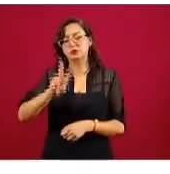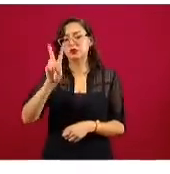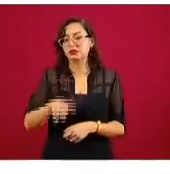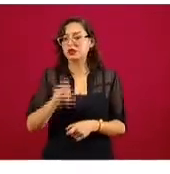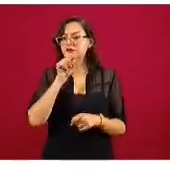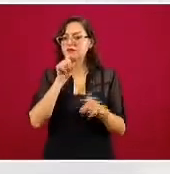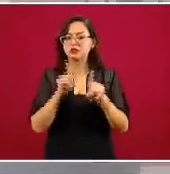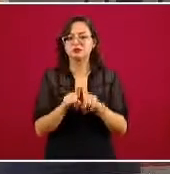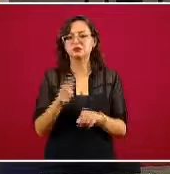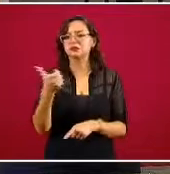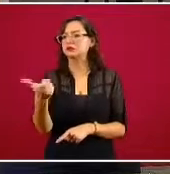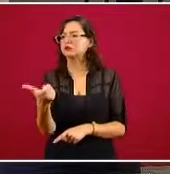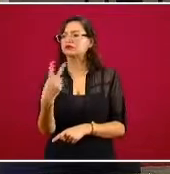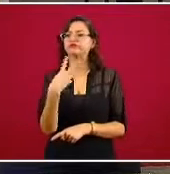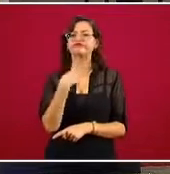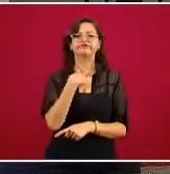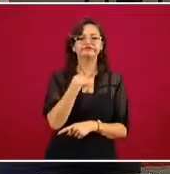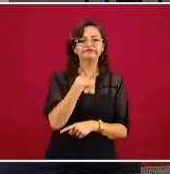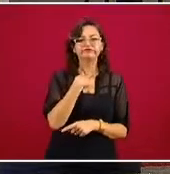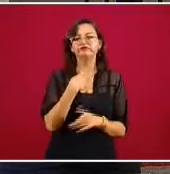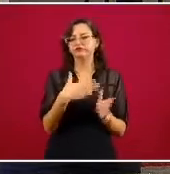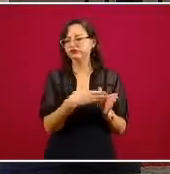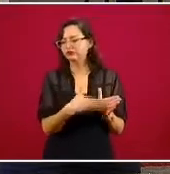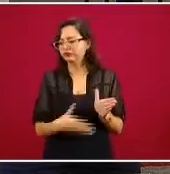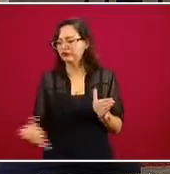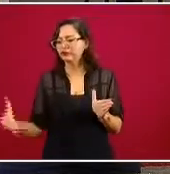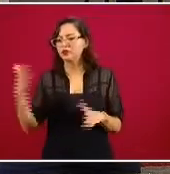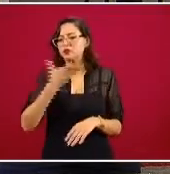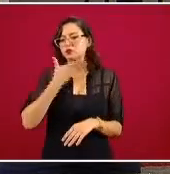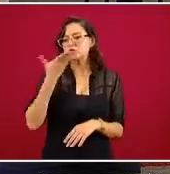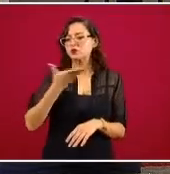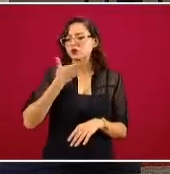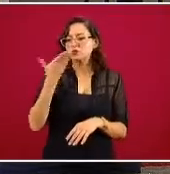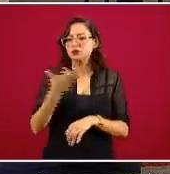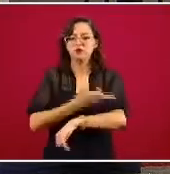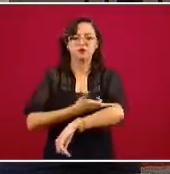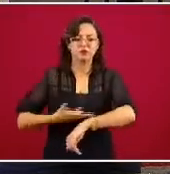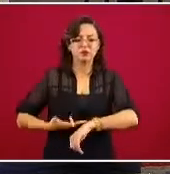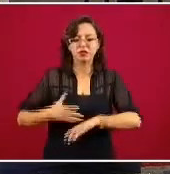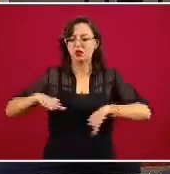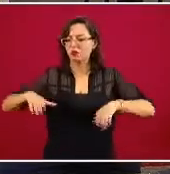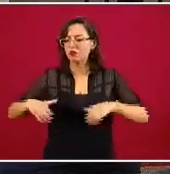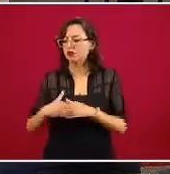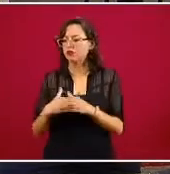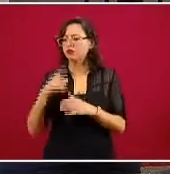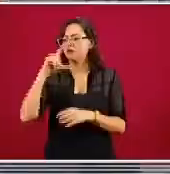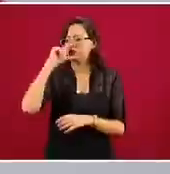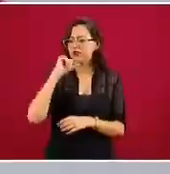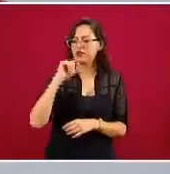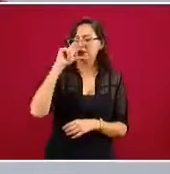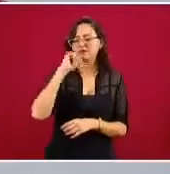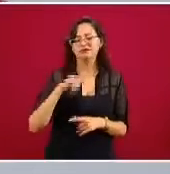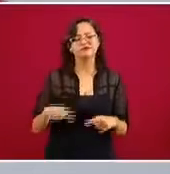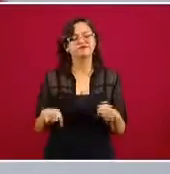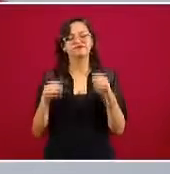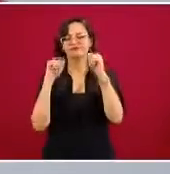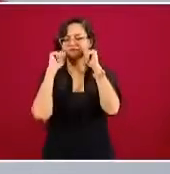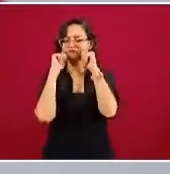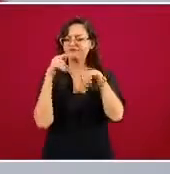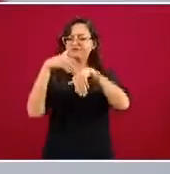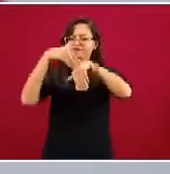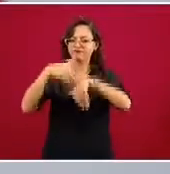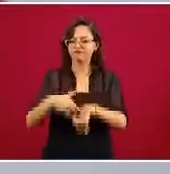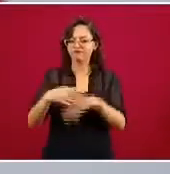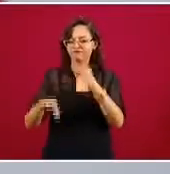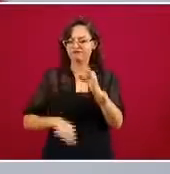ingreso diario y también se afecta su vida cotidiana, su vida en familia, su vida en comunidad, han acatado estas